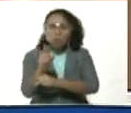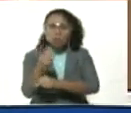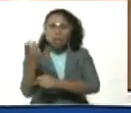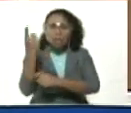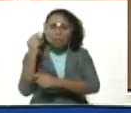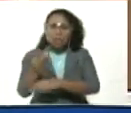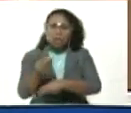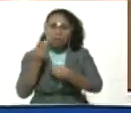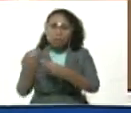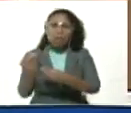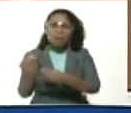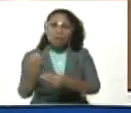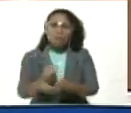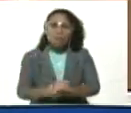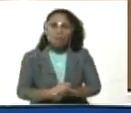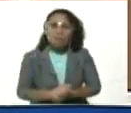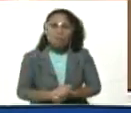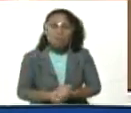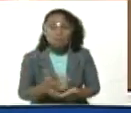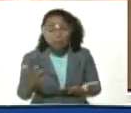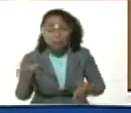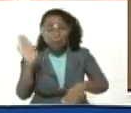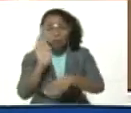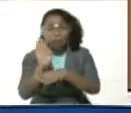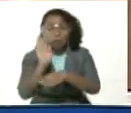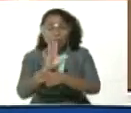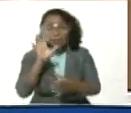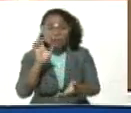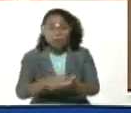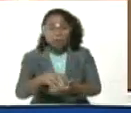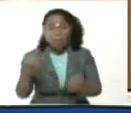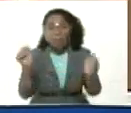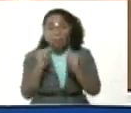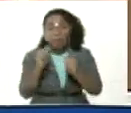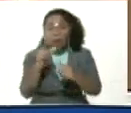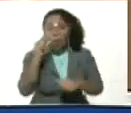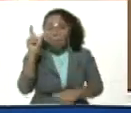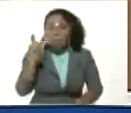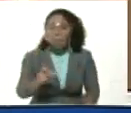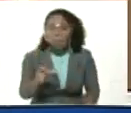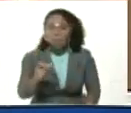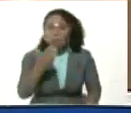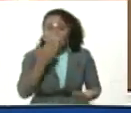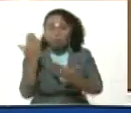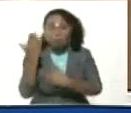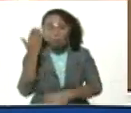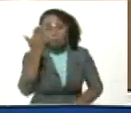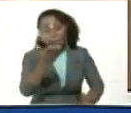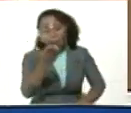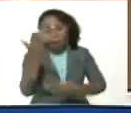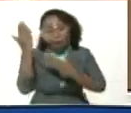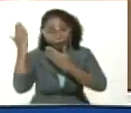ayer les di, y el protector del Estado Mérida, Jason Guzmán. Fíjense ustedes con esto.